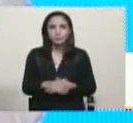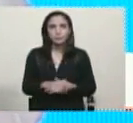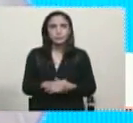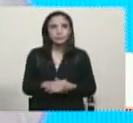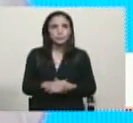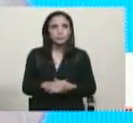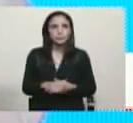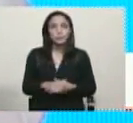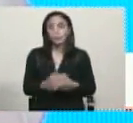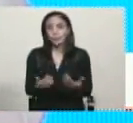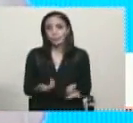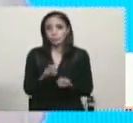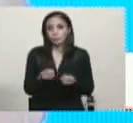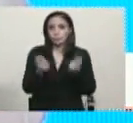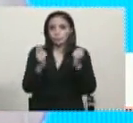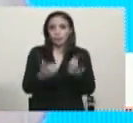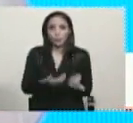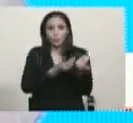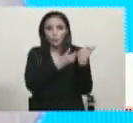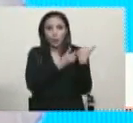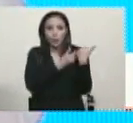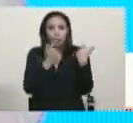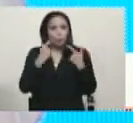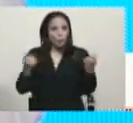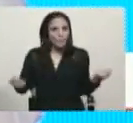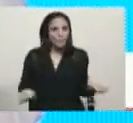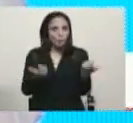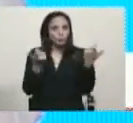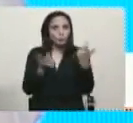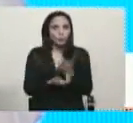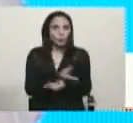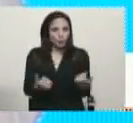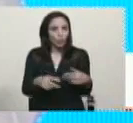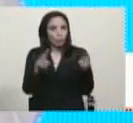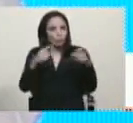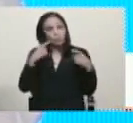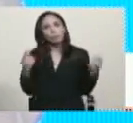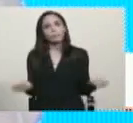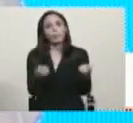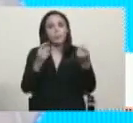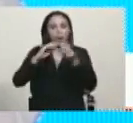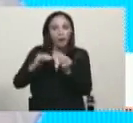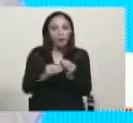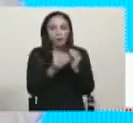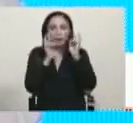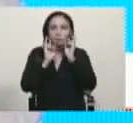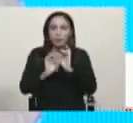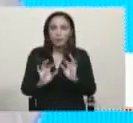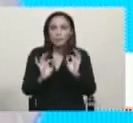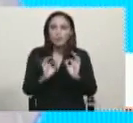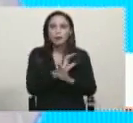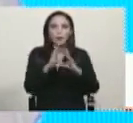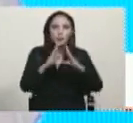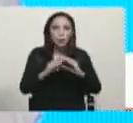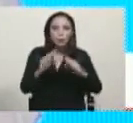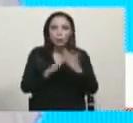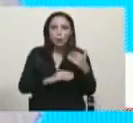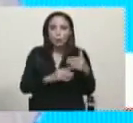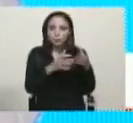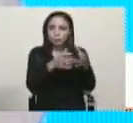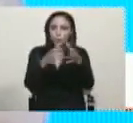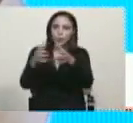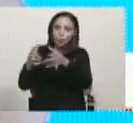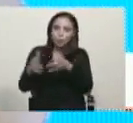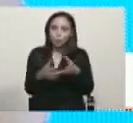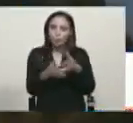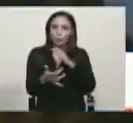Por eso hemos tomado este impulso nuevo para la reparación, mantenimiento de los equipos